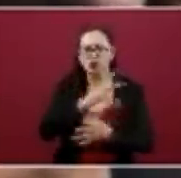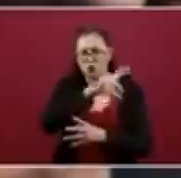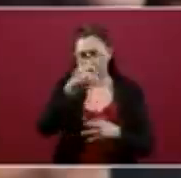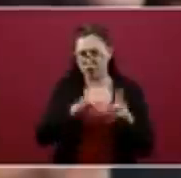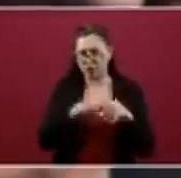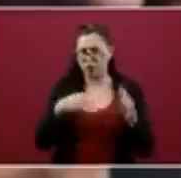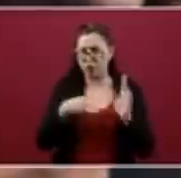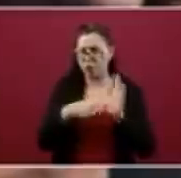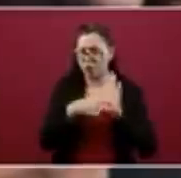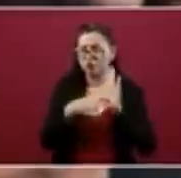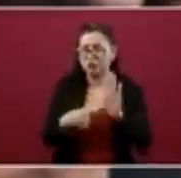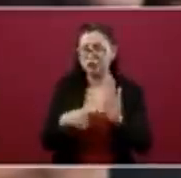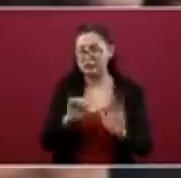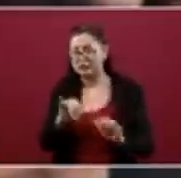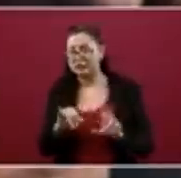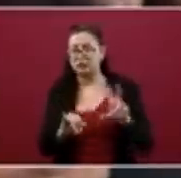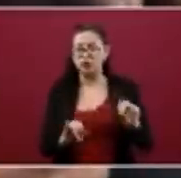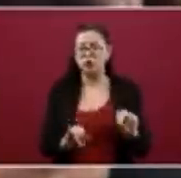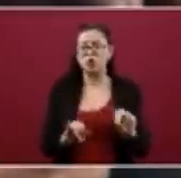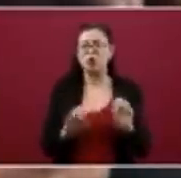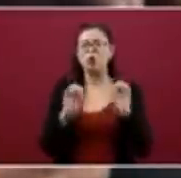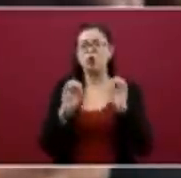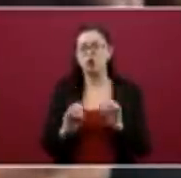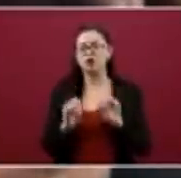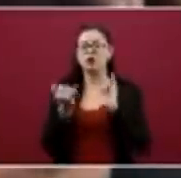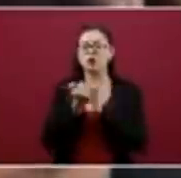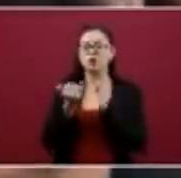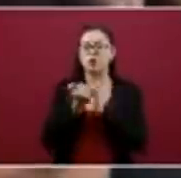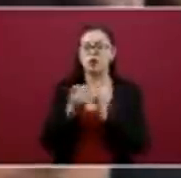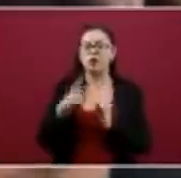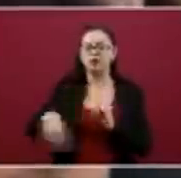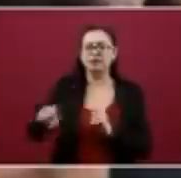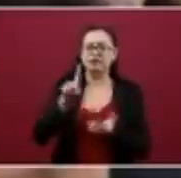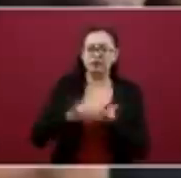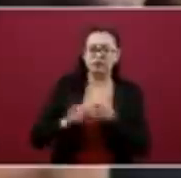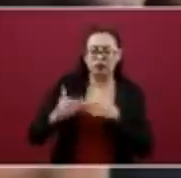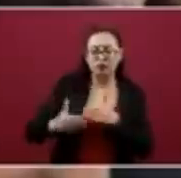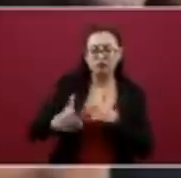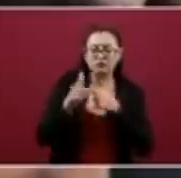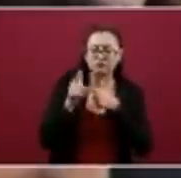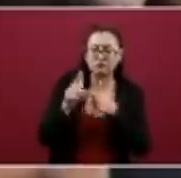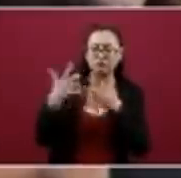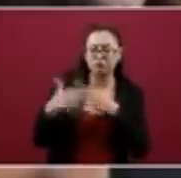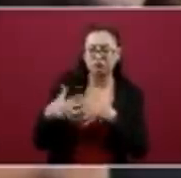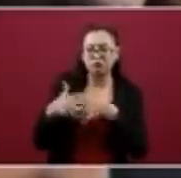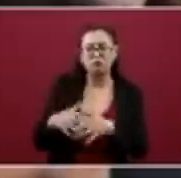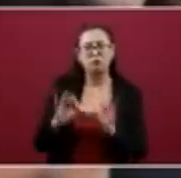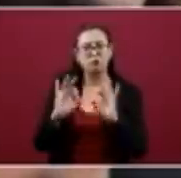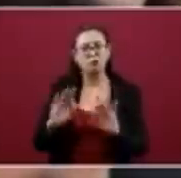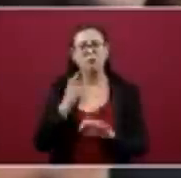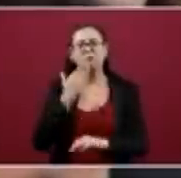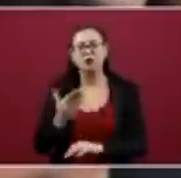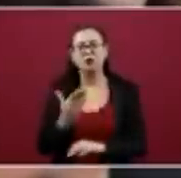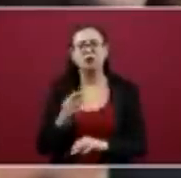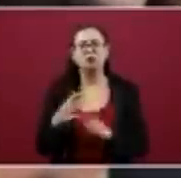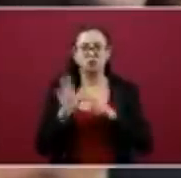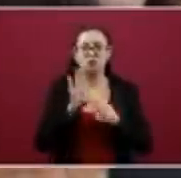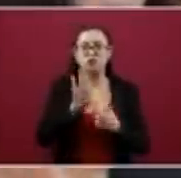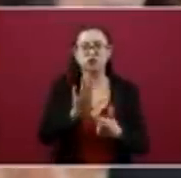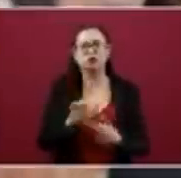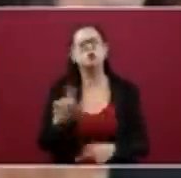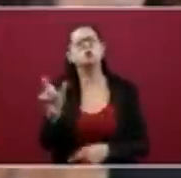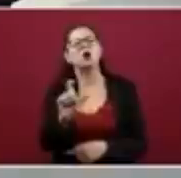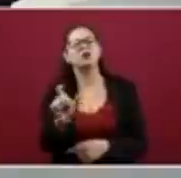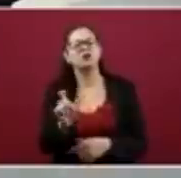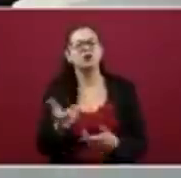cuenta con estudios de viabilidad y rentabilidad de esta misma obra, y si también nos las dará a conocer y cuándo podría ser.